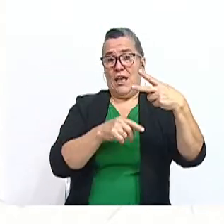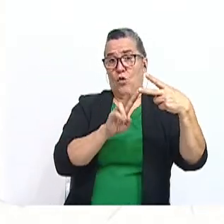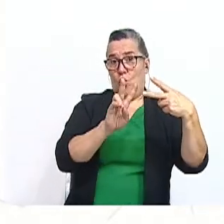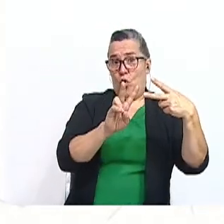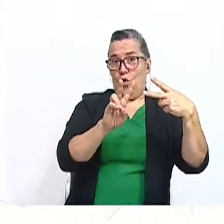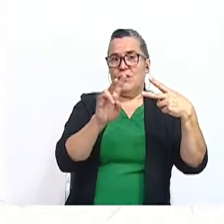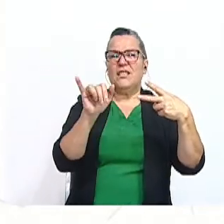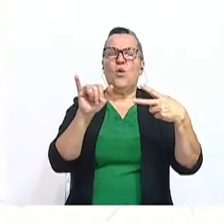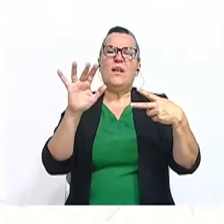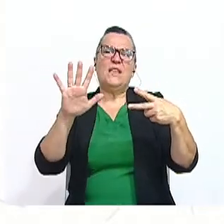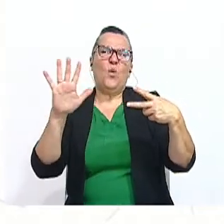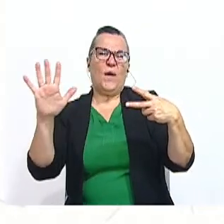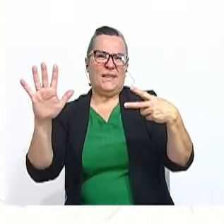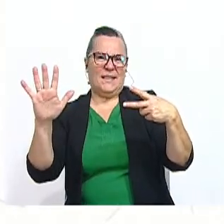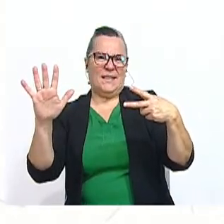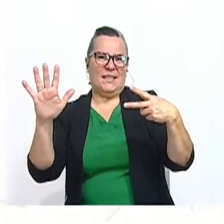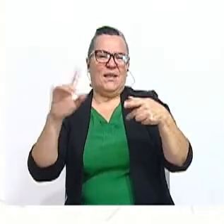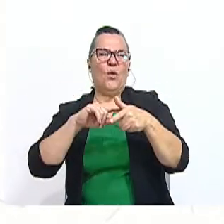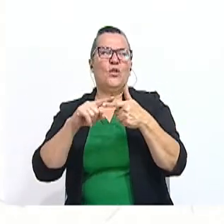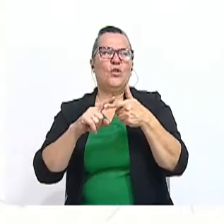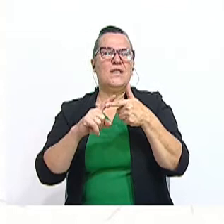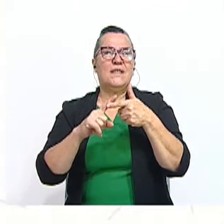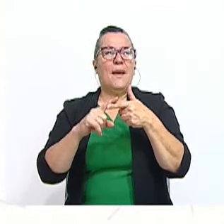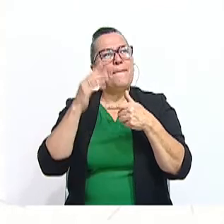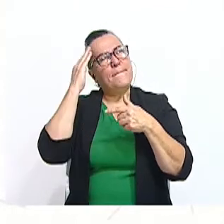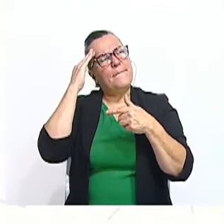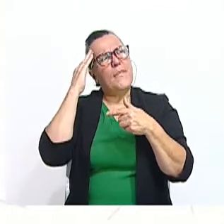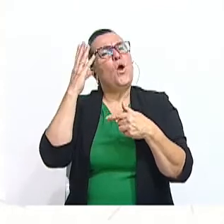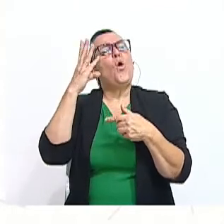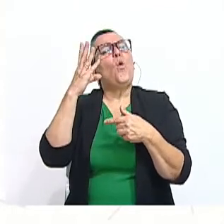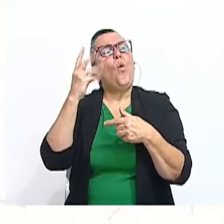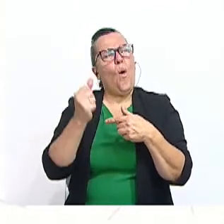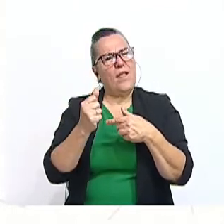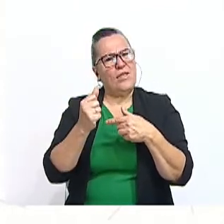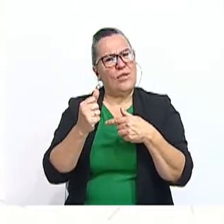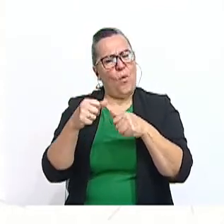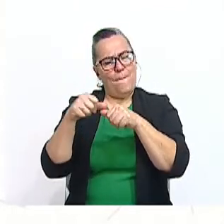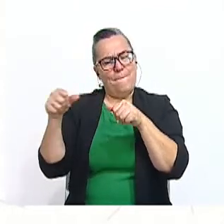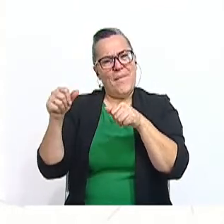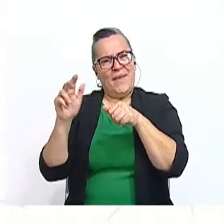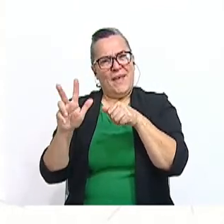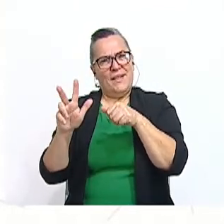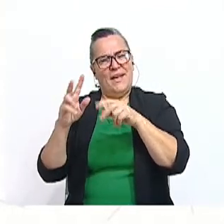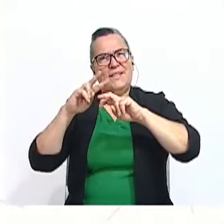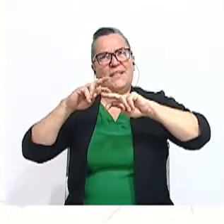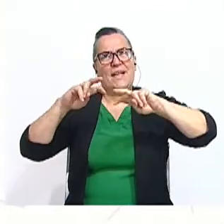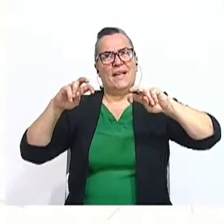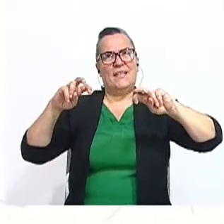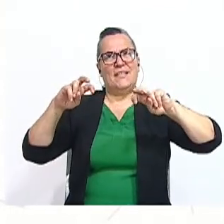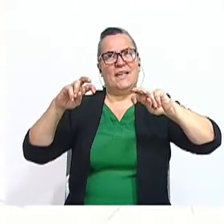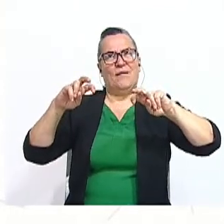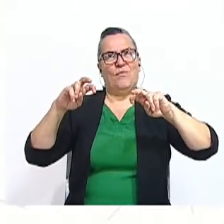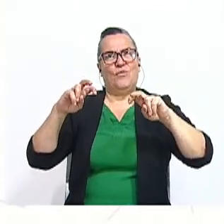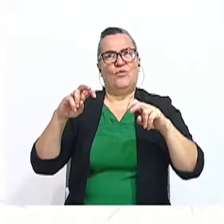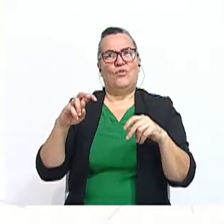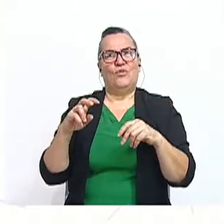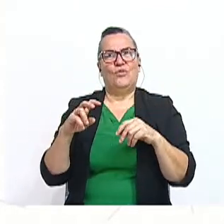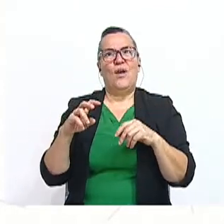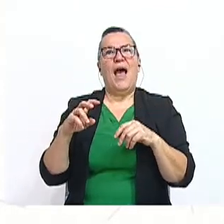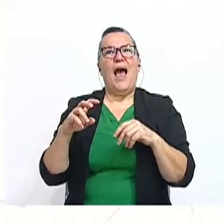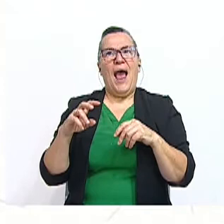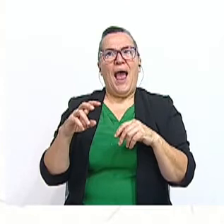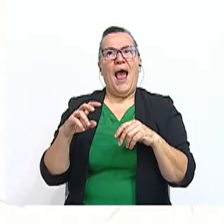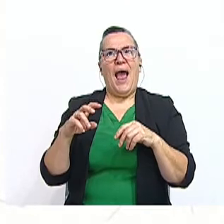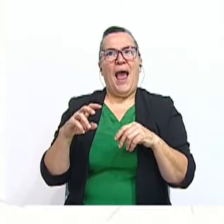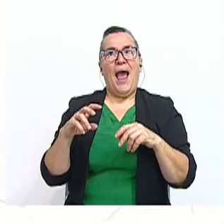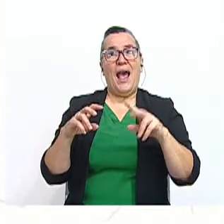parece si sacamos lo que es la medida del ángulo 3? Bueno, analicemos. Los dos están en la parte externa de las